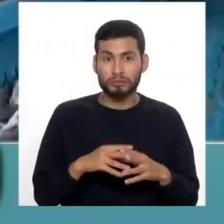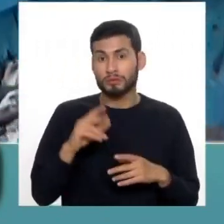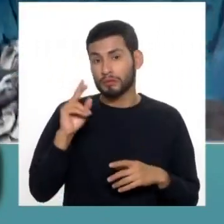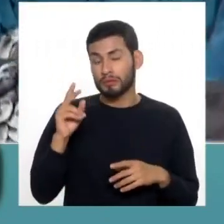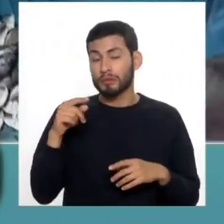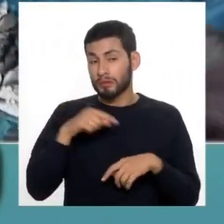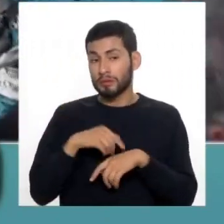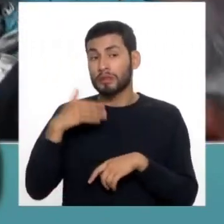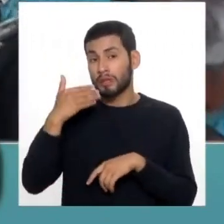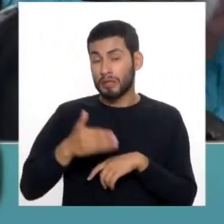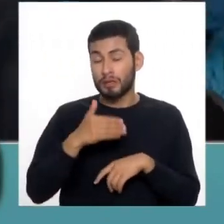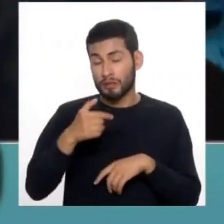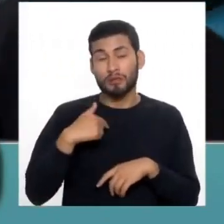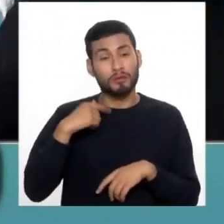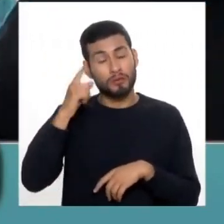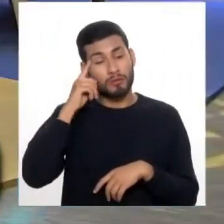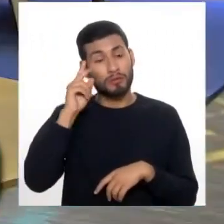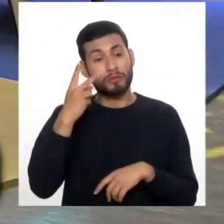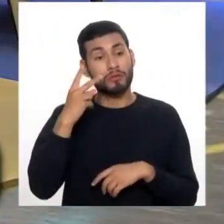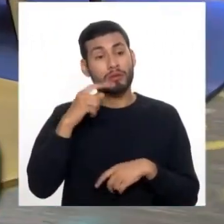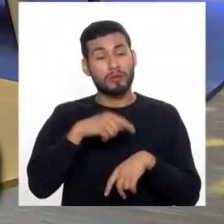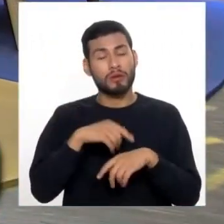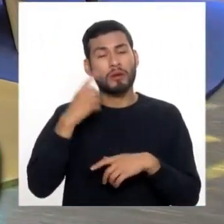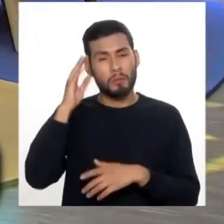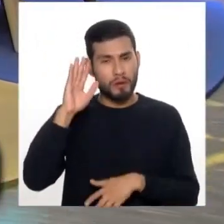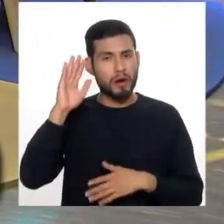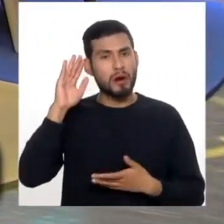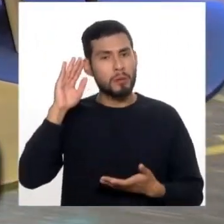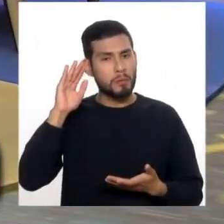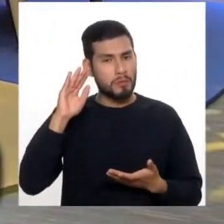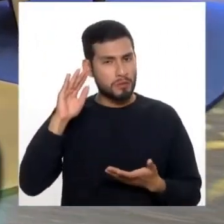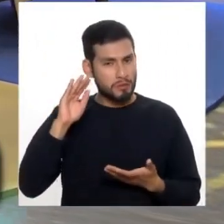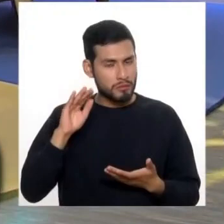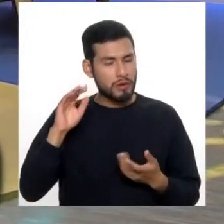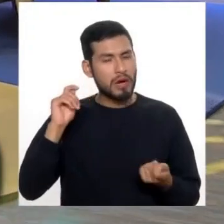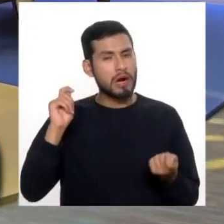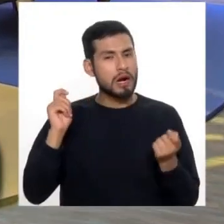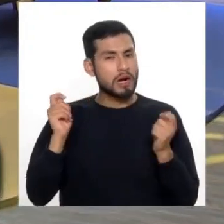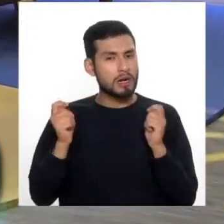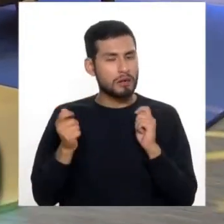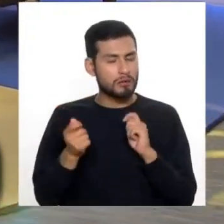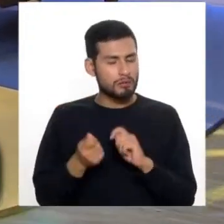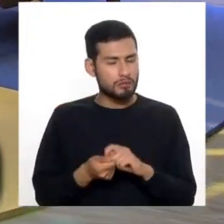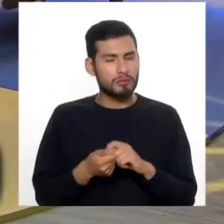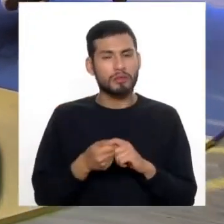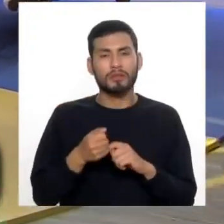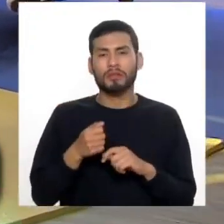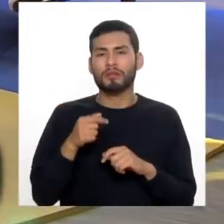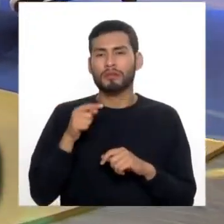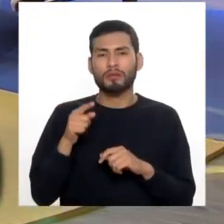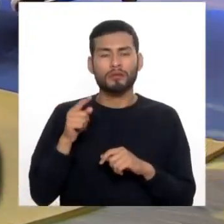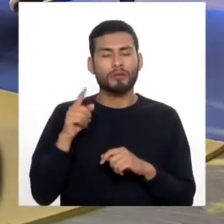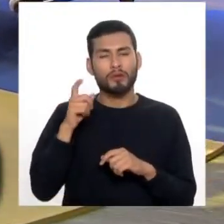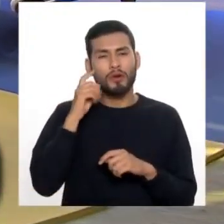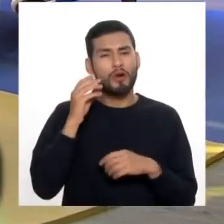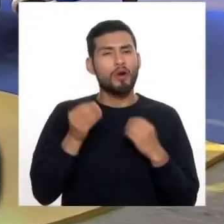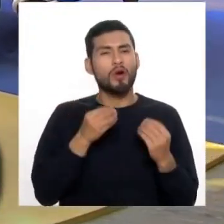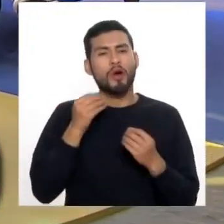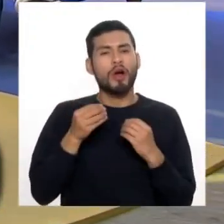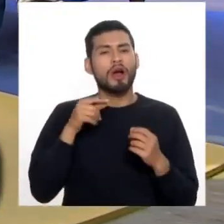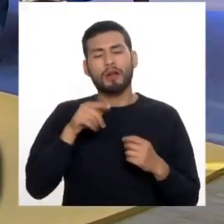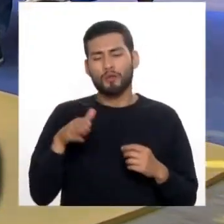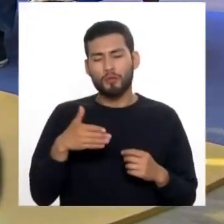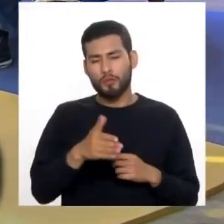segundas temporadas consideramos que debe ser menor. Debe haber un cambio, un ajuste en la política de cómo es las